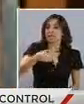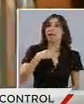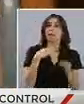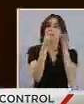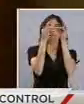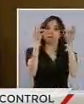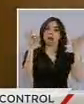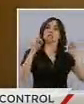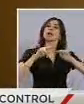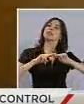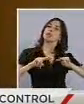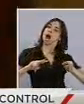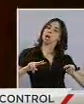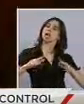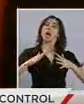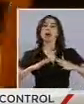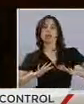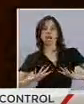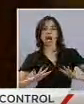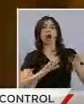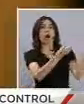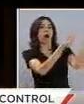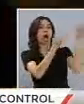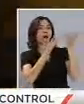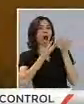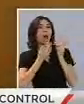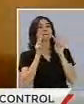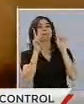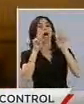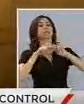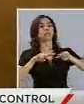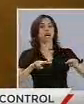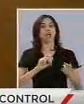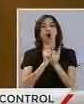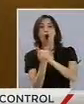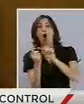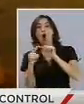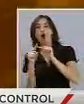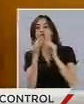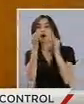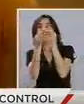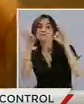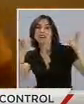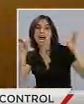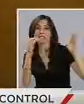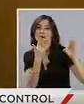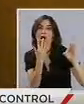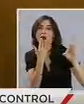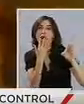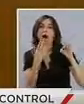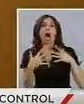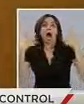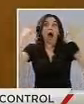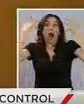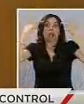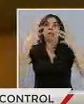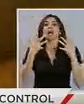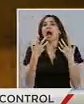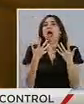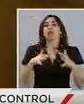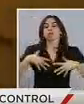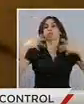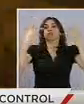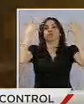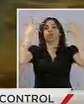texto muy tranquilo, muy relajado, que me va a comunicar facilidad y tranquilidad, versus otro texto, tal como se hagas tú, muy alterado, muy, muy, muy